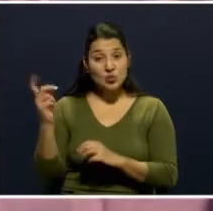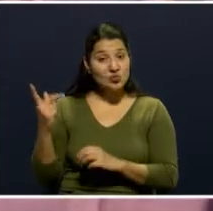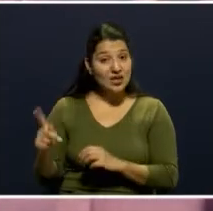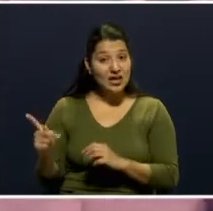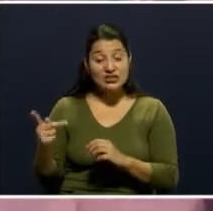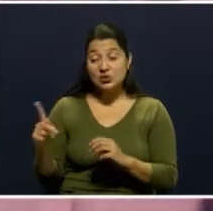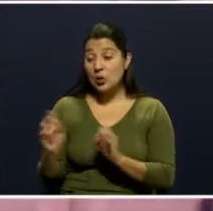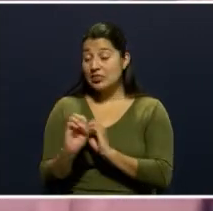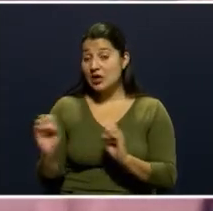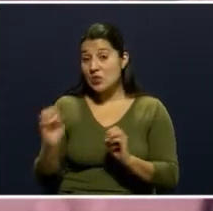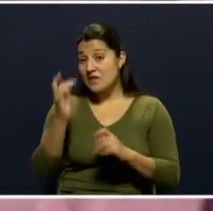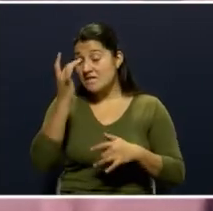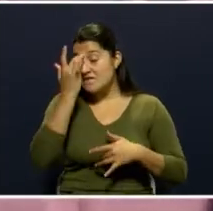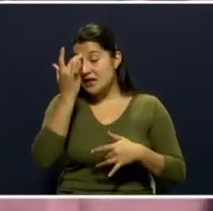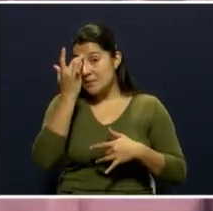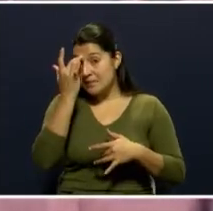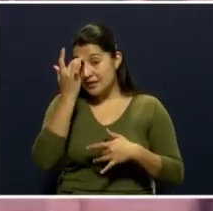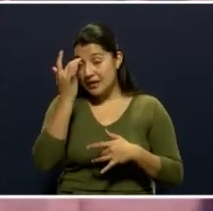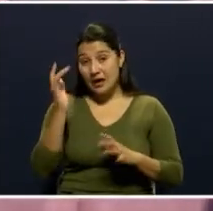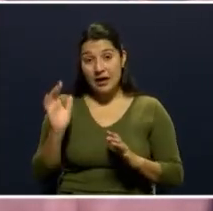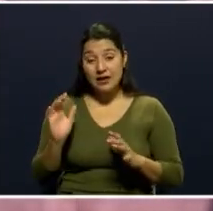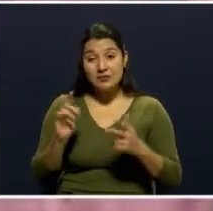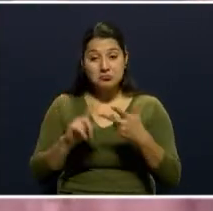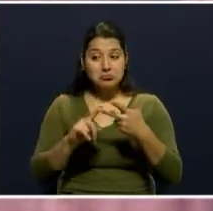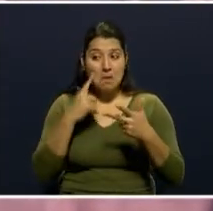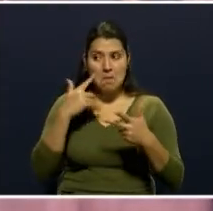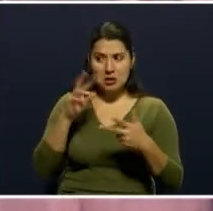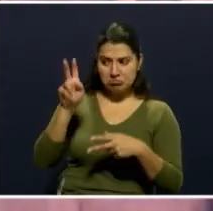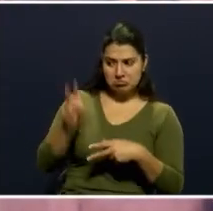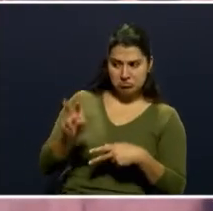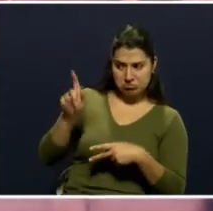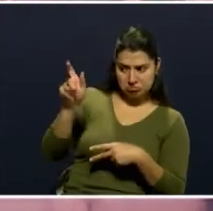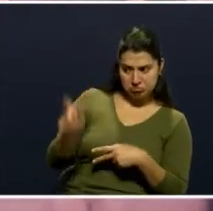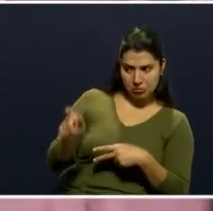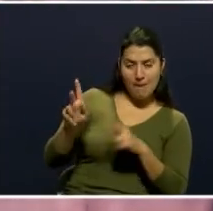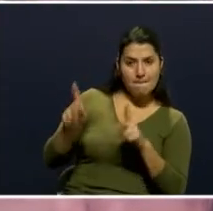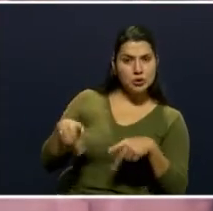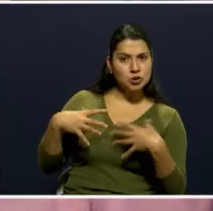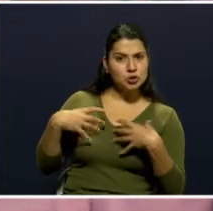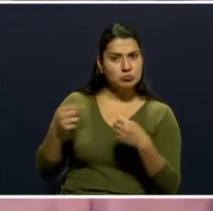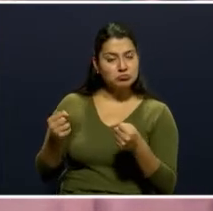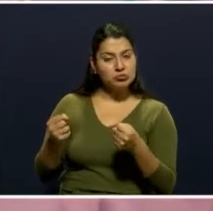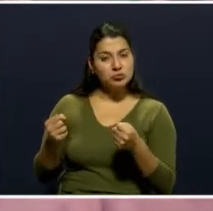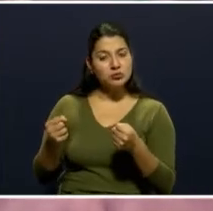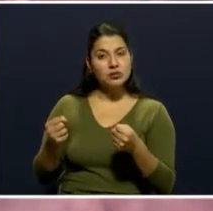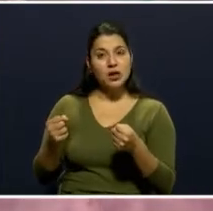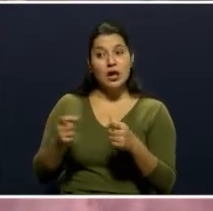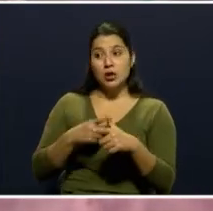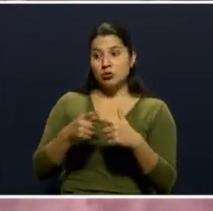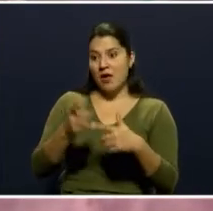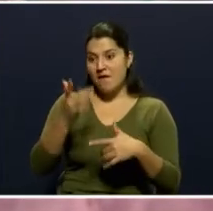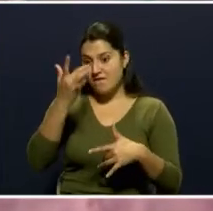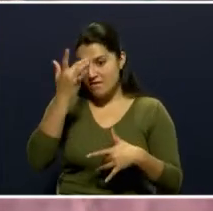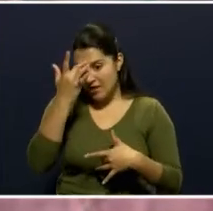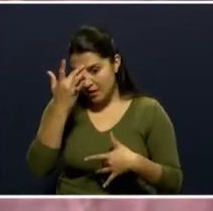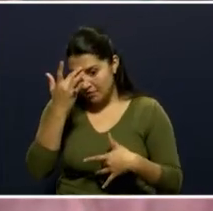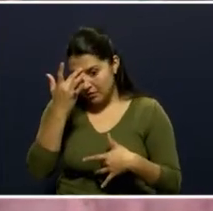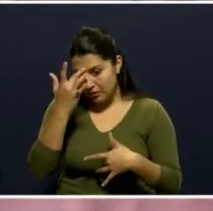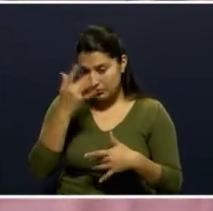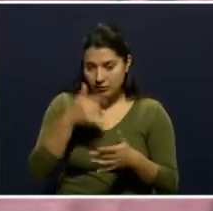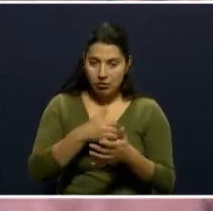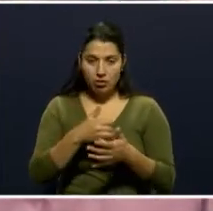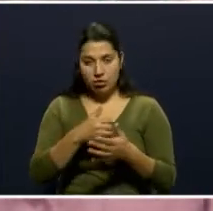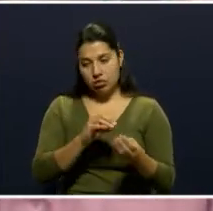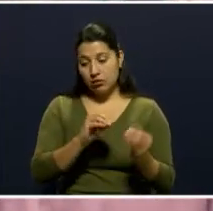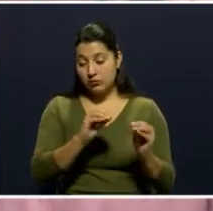aparentes, sin factores de riesgo aparentes, una persona saludable, que se complica, llega a una unidad de cuidados intensivos y